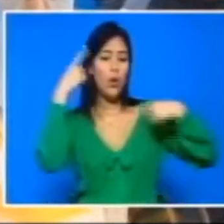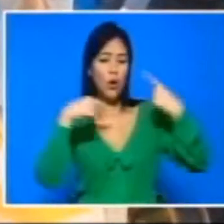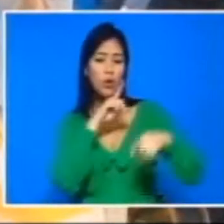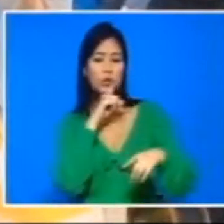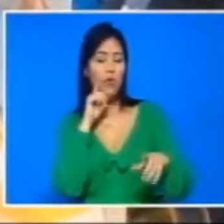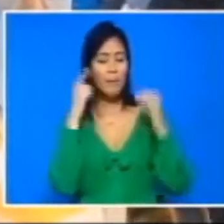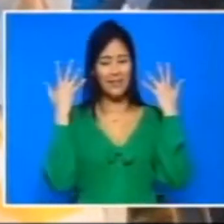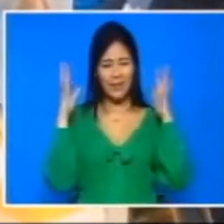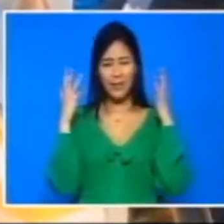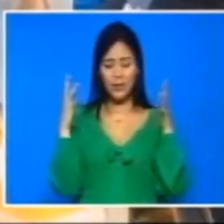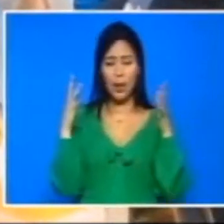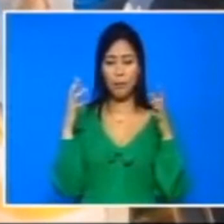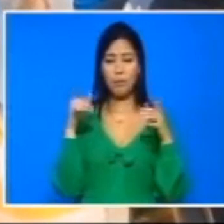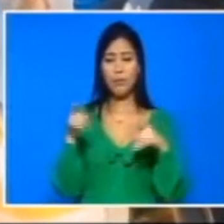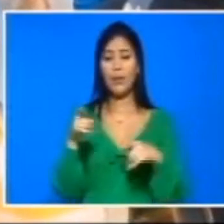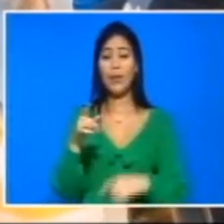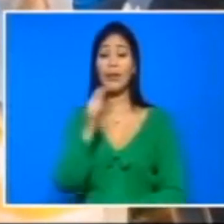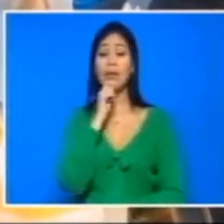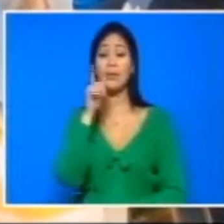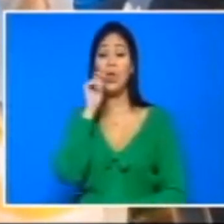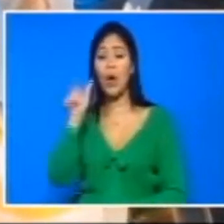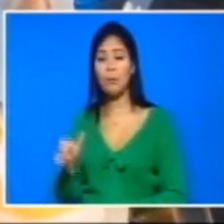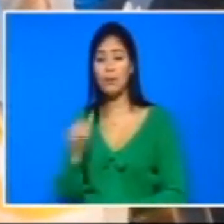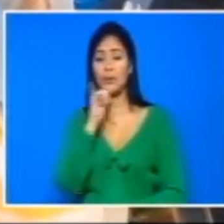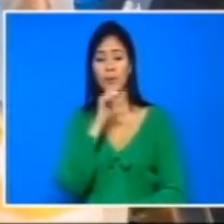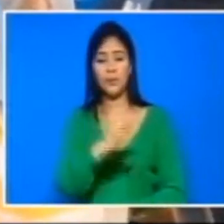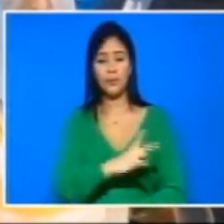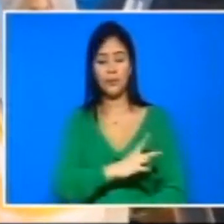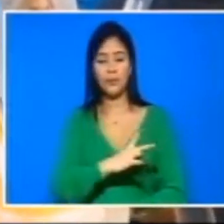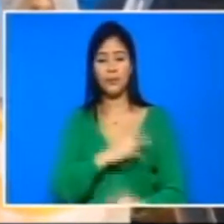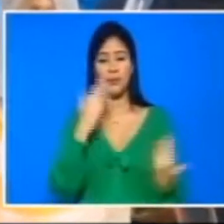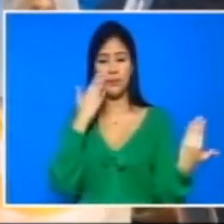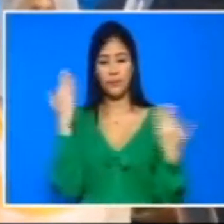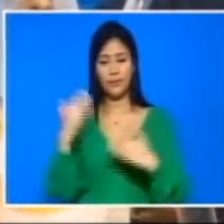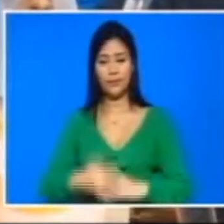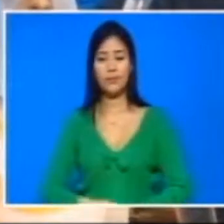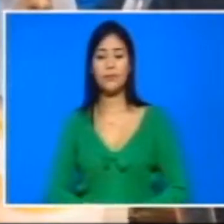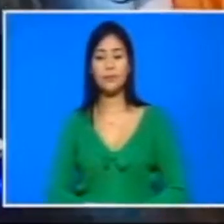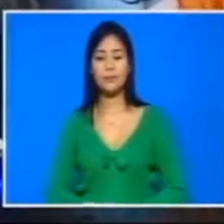Lajitas de San Carlos, reportó Héctor Nuno González para Noticias Venevisión.